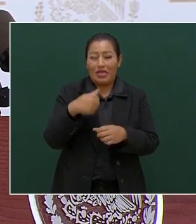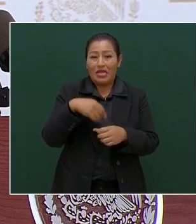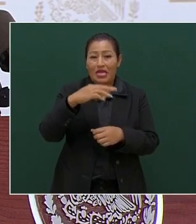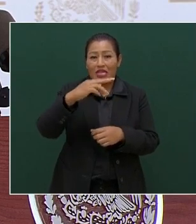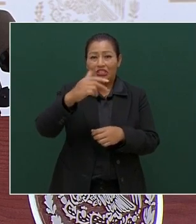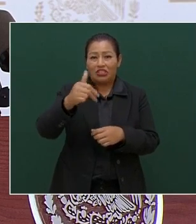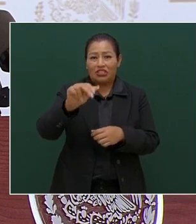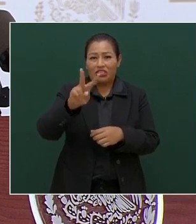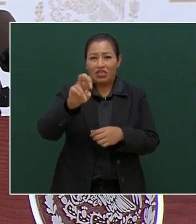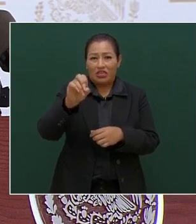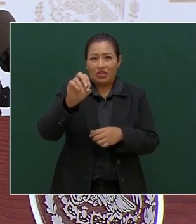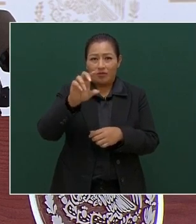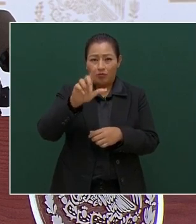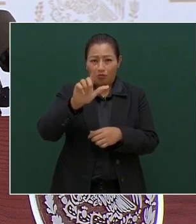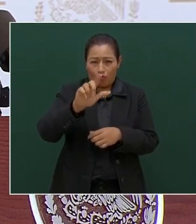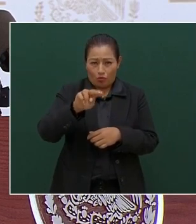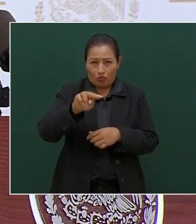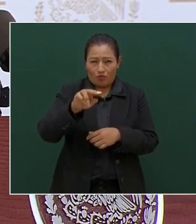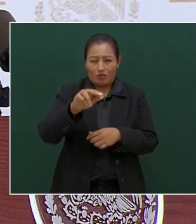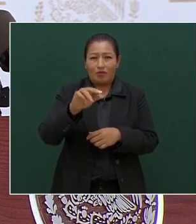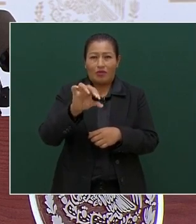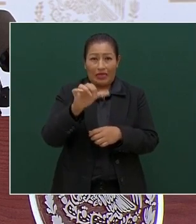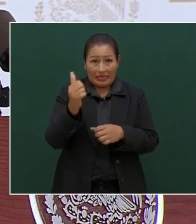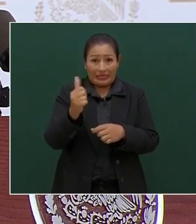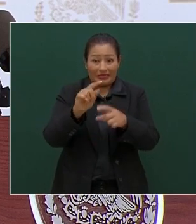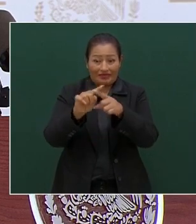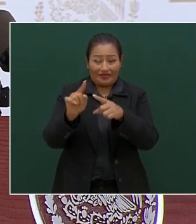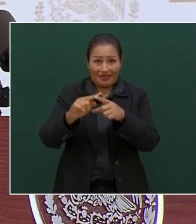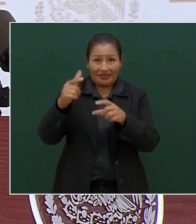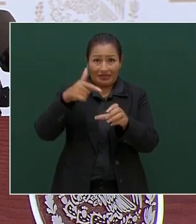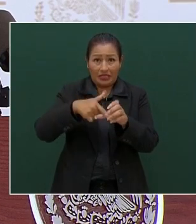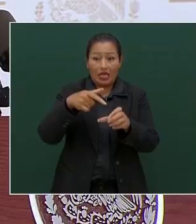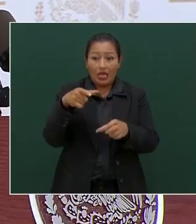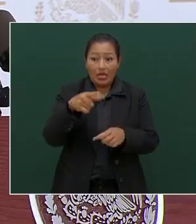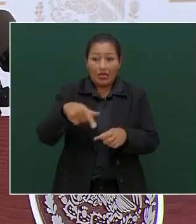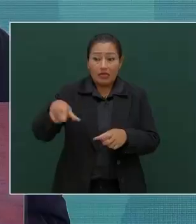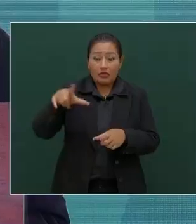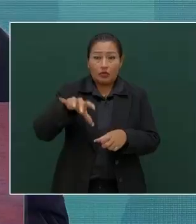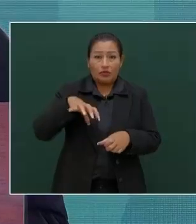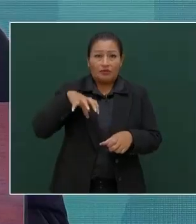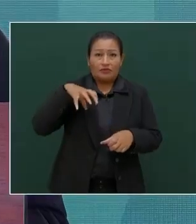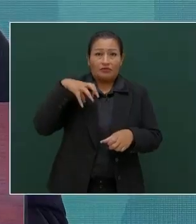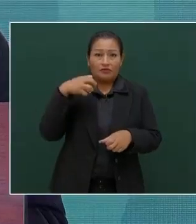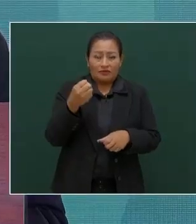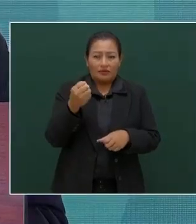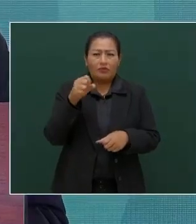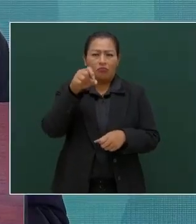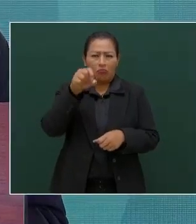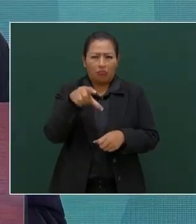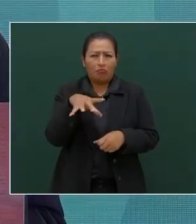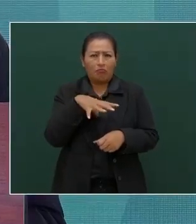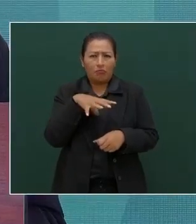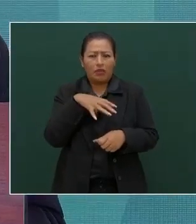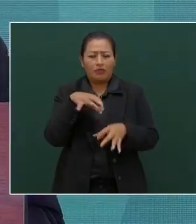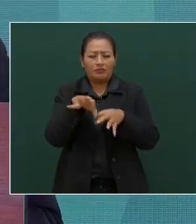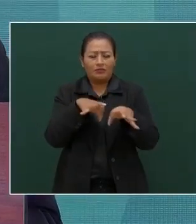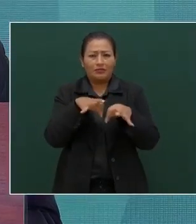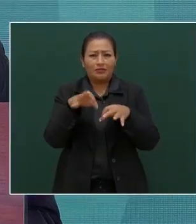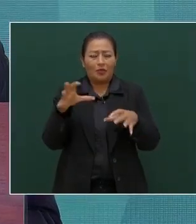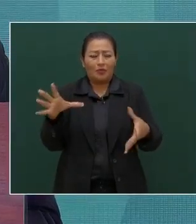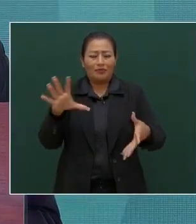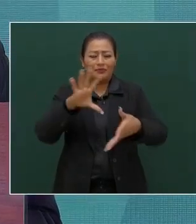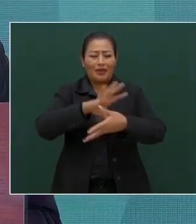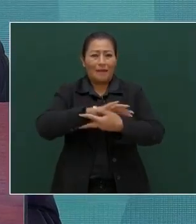Chevron, Petroseven y Redco, y aquellas que haciendo un esfuerzo importante se han mantenido reiteradamente como aliadas de